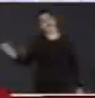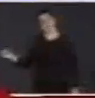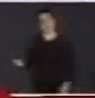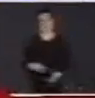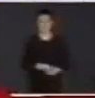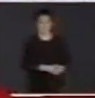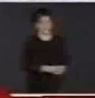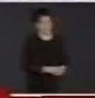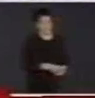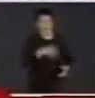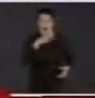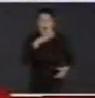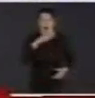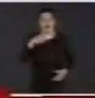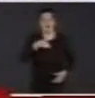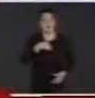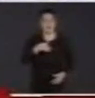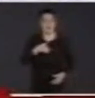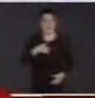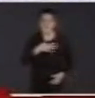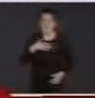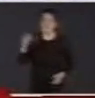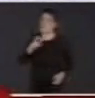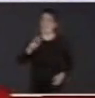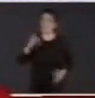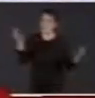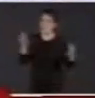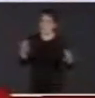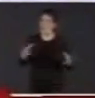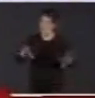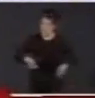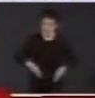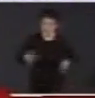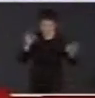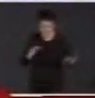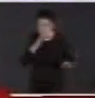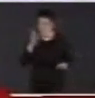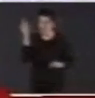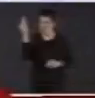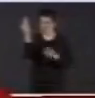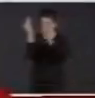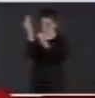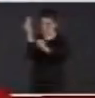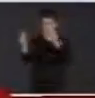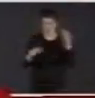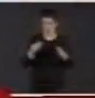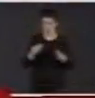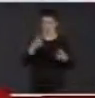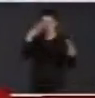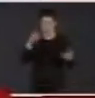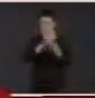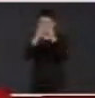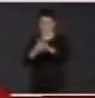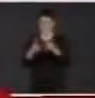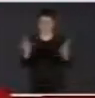Para. Aunque no quiera tengo que aceptar que este muñeco no cambia la realidad. Porque la magia es